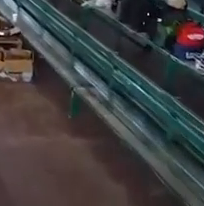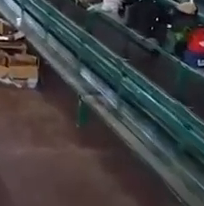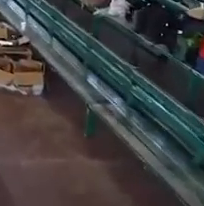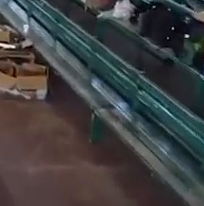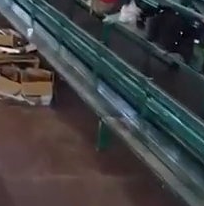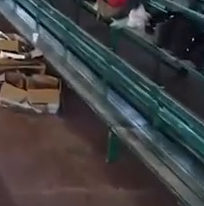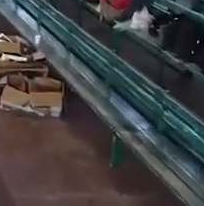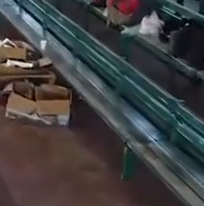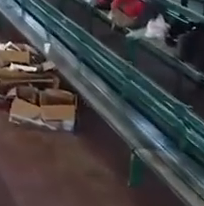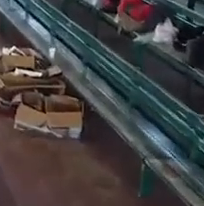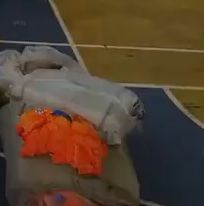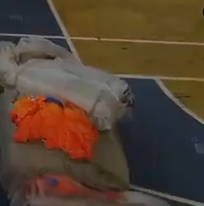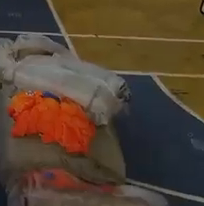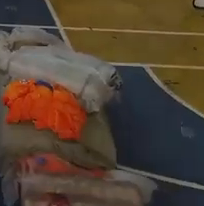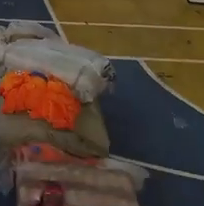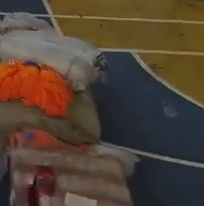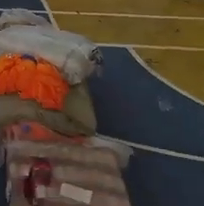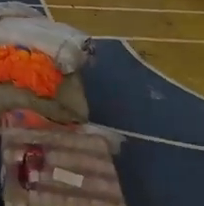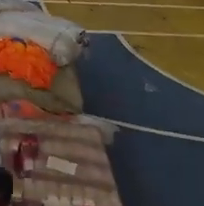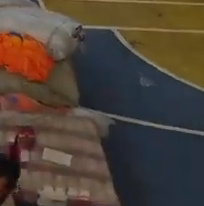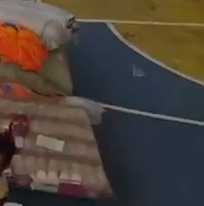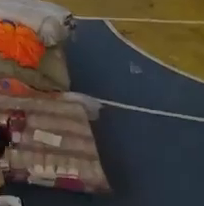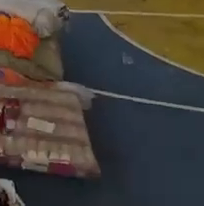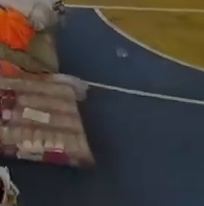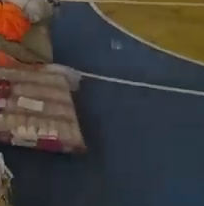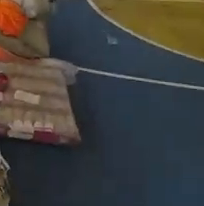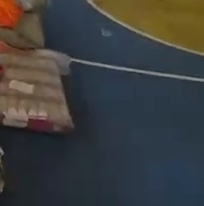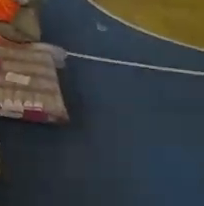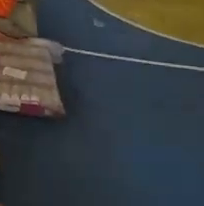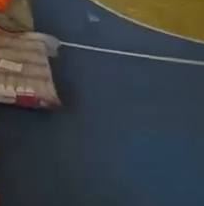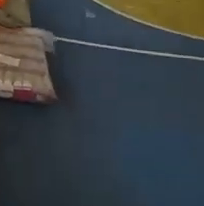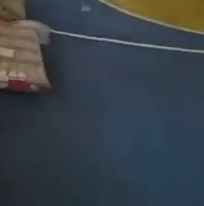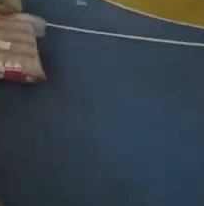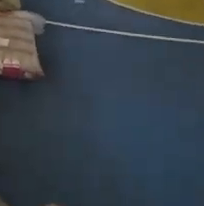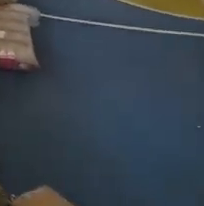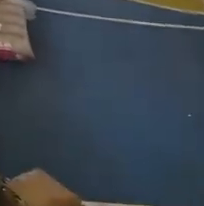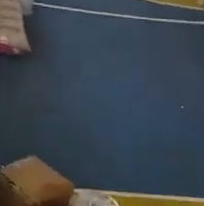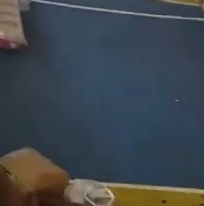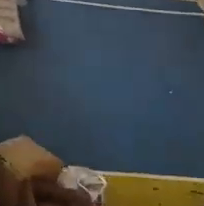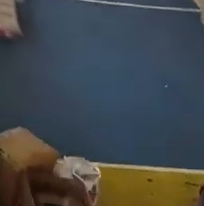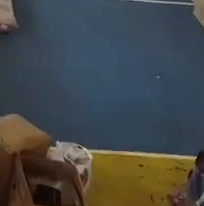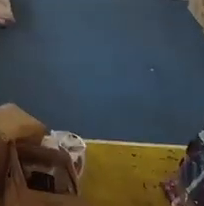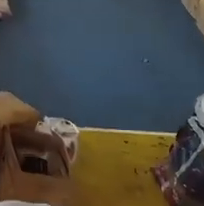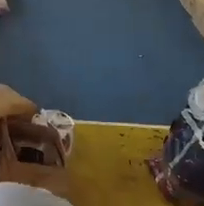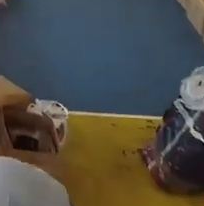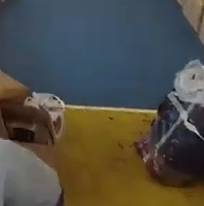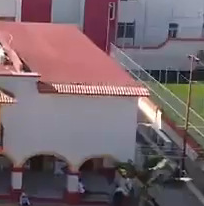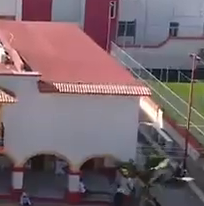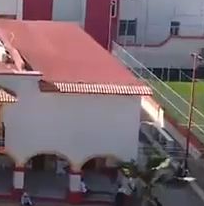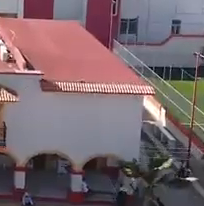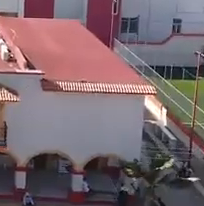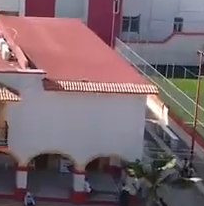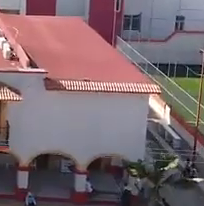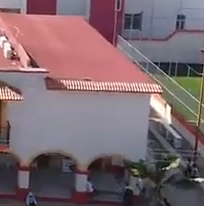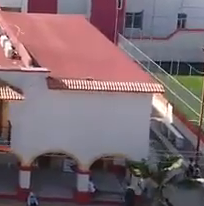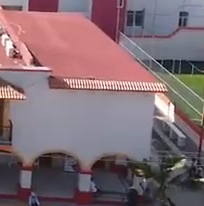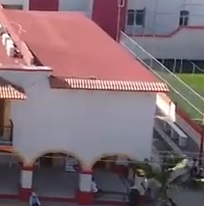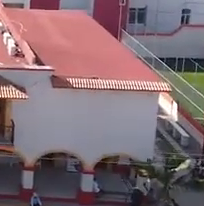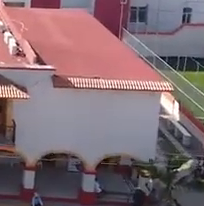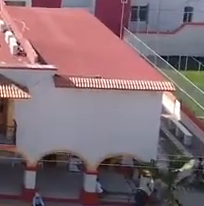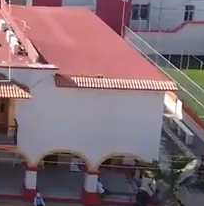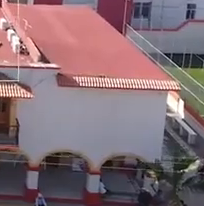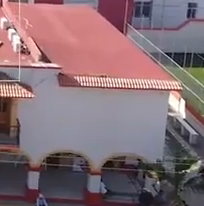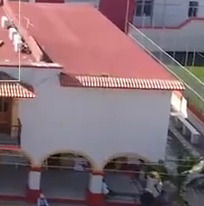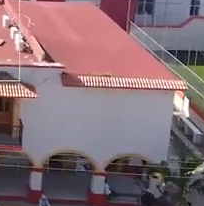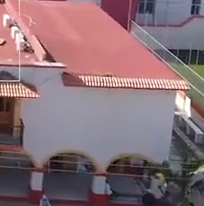mayor satisfacción es cumplir con la encomienda de nuestro presidente Andrés Manuel López Obrador para entregar lo incautado o decomisado con